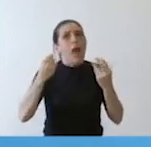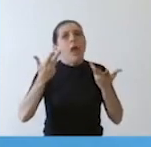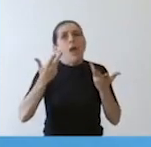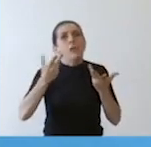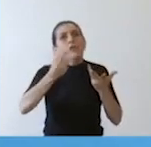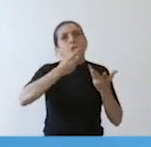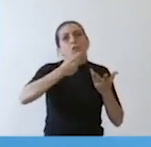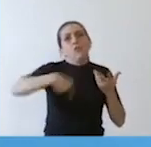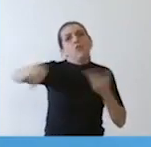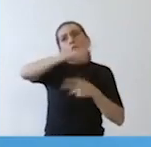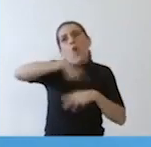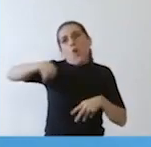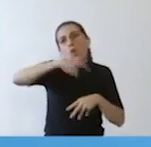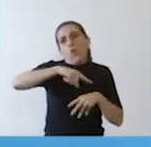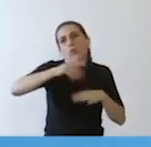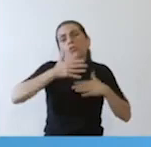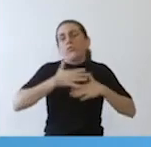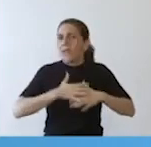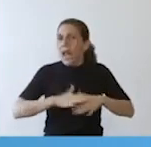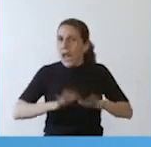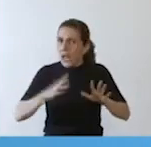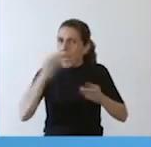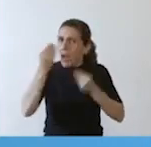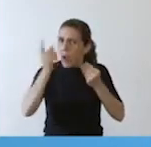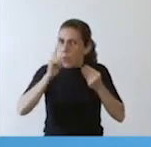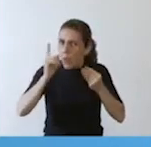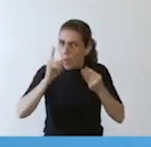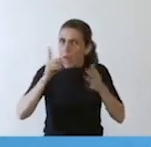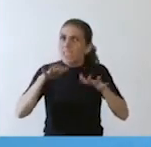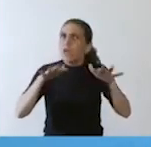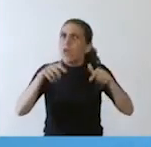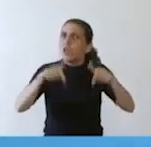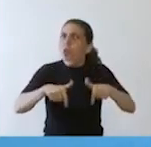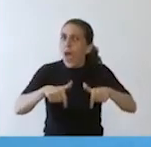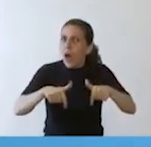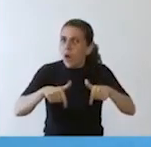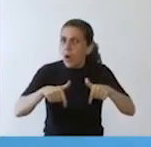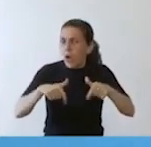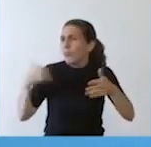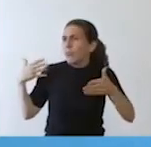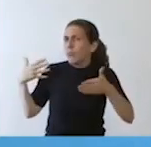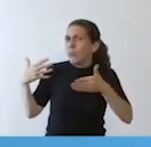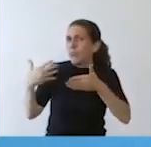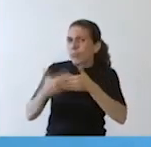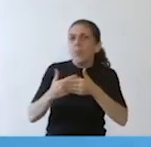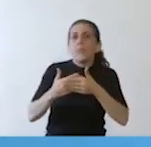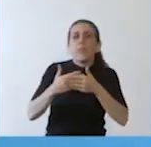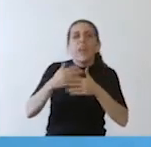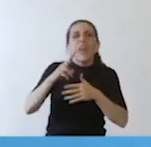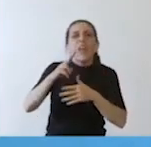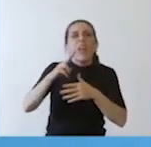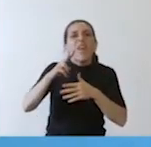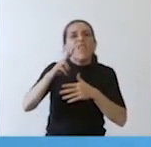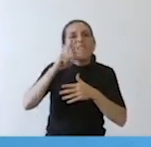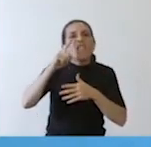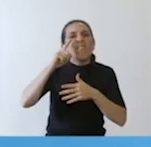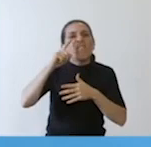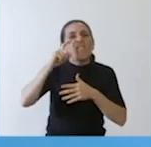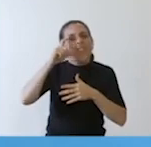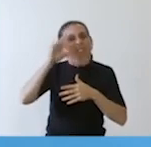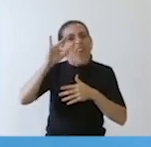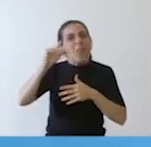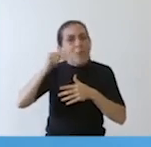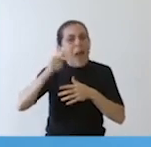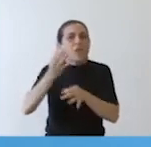digamos, en la situación actual. Hasta ahora en Viedma se ha cerrado una escuela porque hay un caso confirmado, y